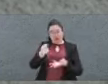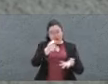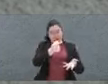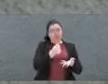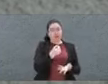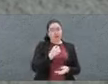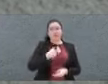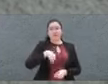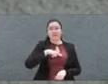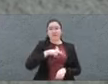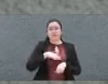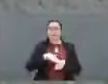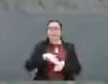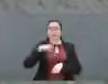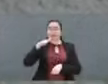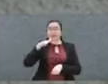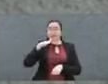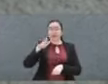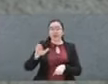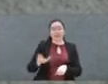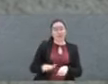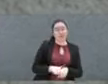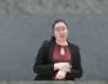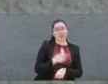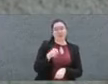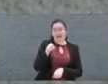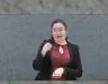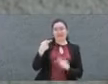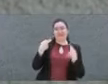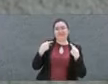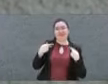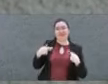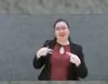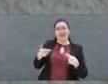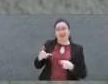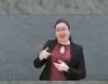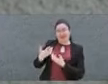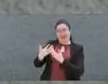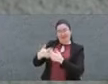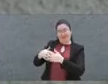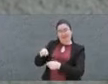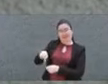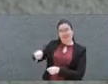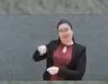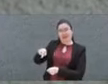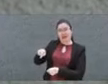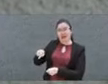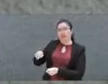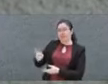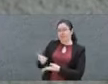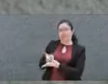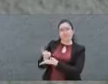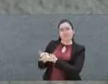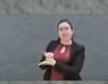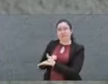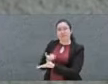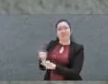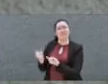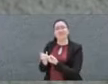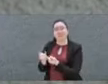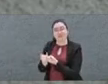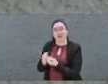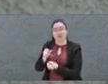recibimos más porque se le cobra a estos grandes consumidores. Entonces se desprivatizó el área comercial del